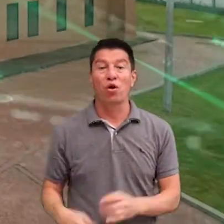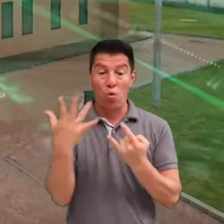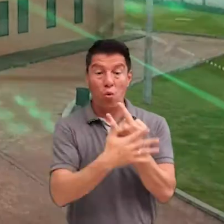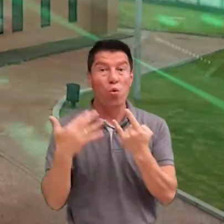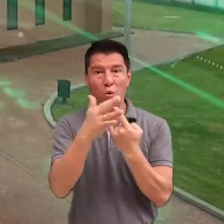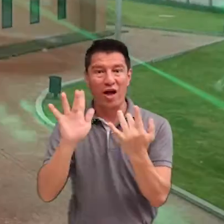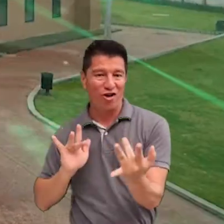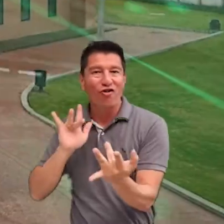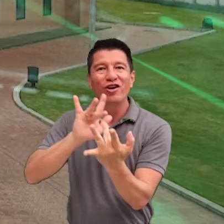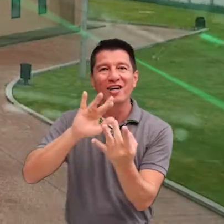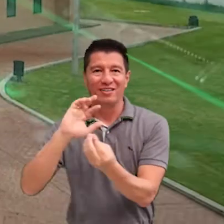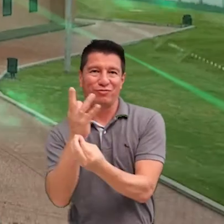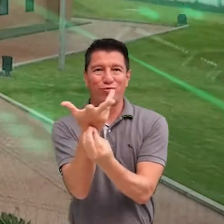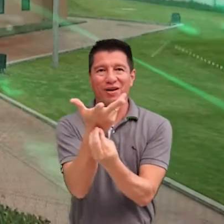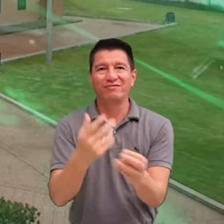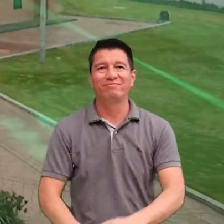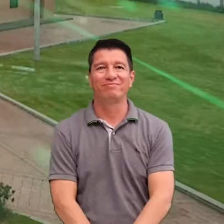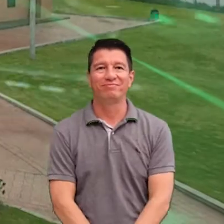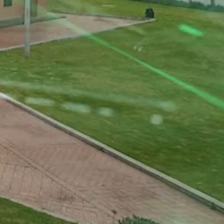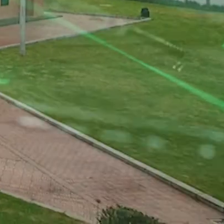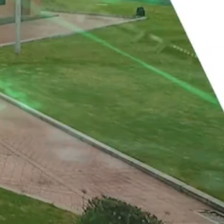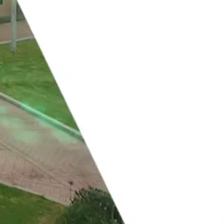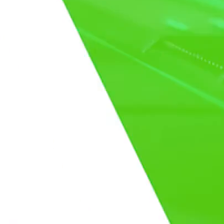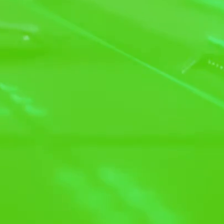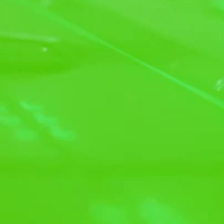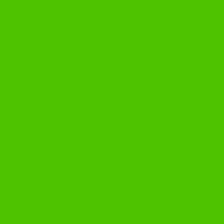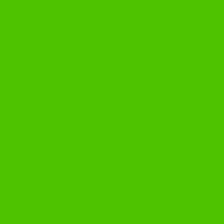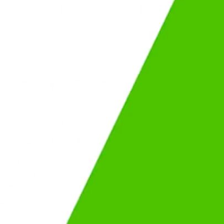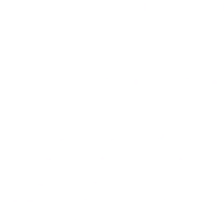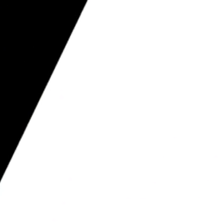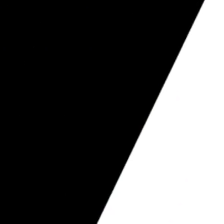gestionisu@cundinamarca.edu.co. Universidad de Cundinamarca, conectados con el arte.